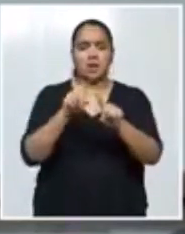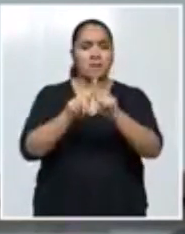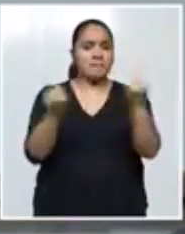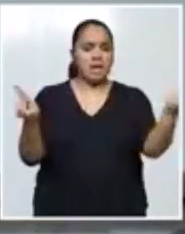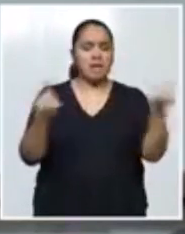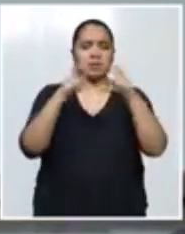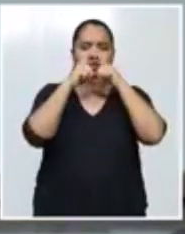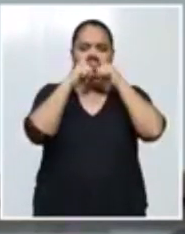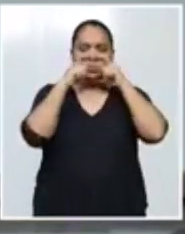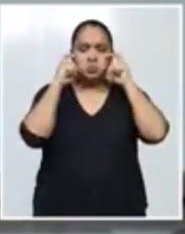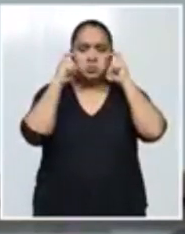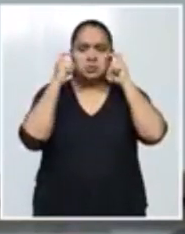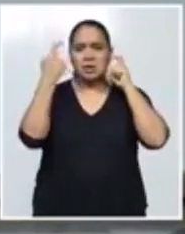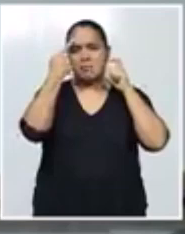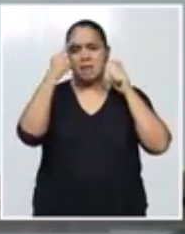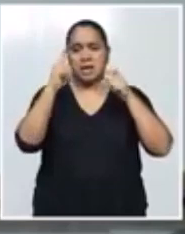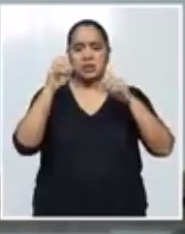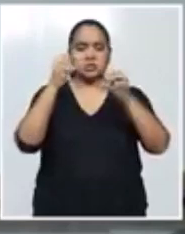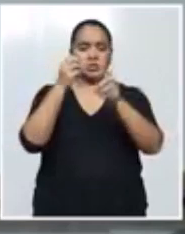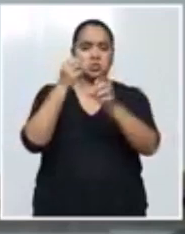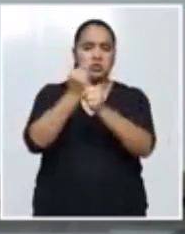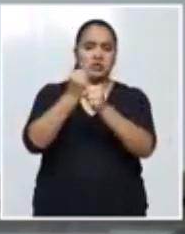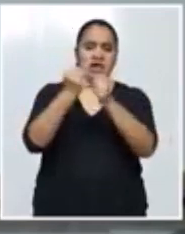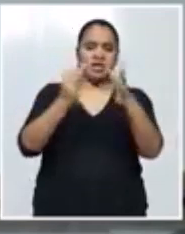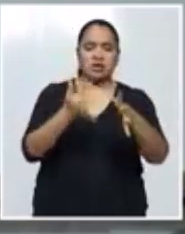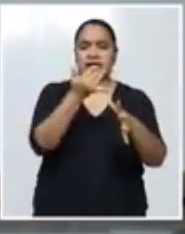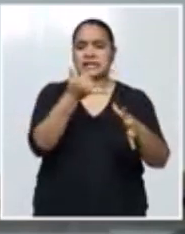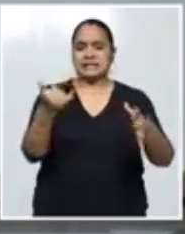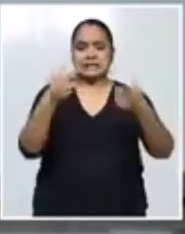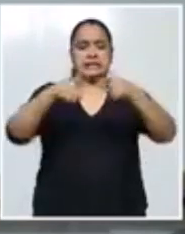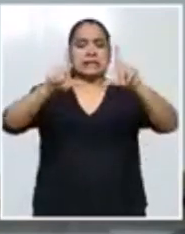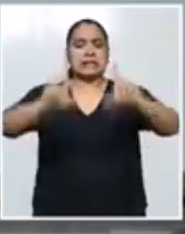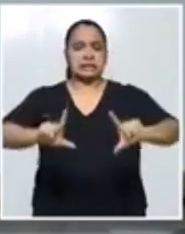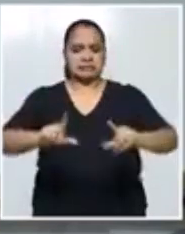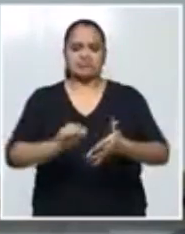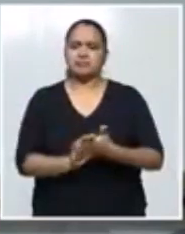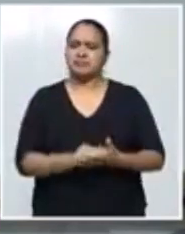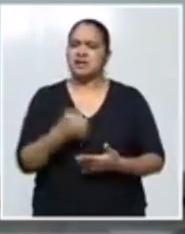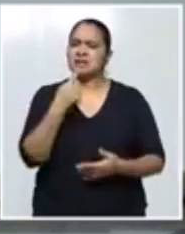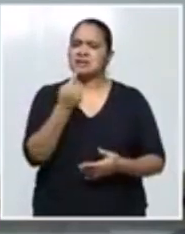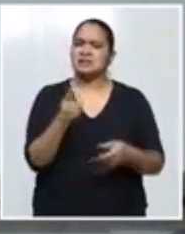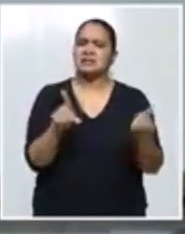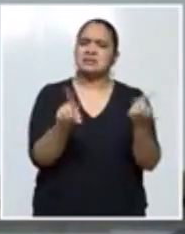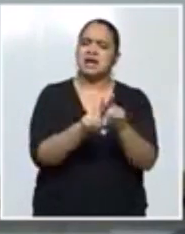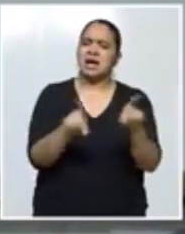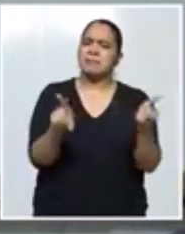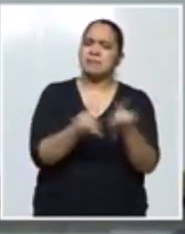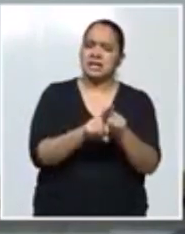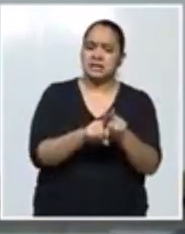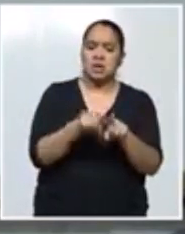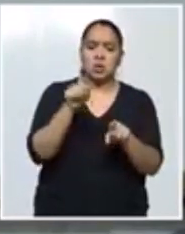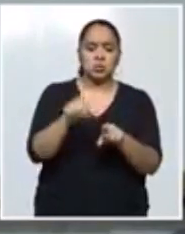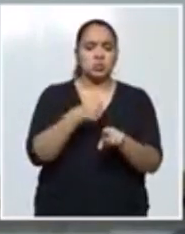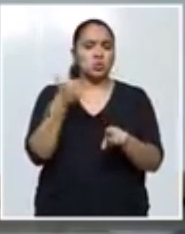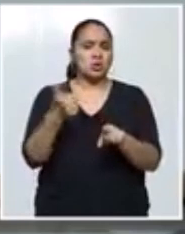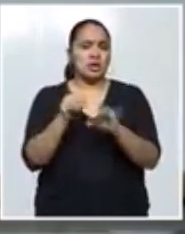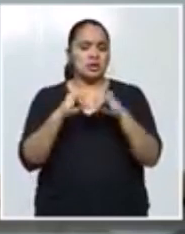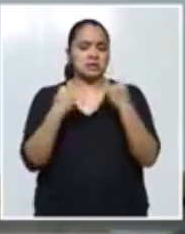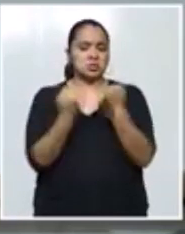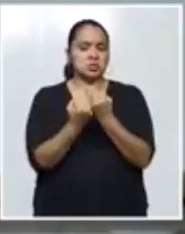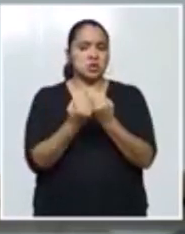sus empleados y clientes en este sentido las instituciones públicas y privadas